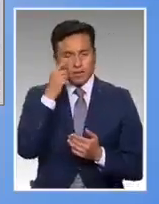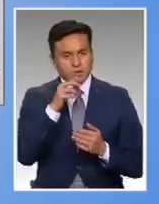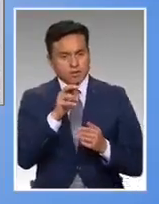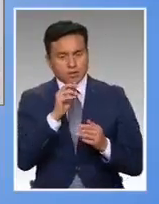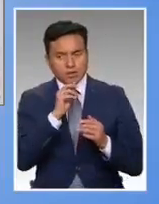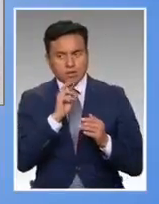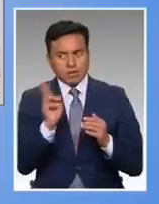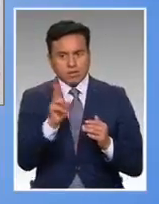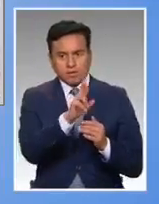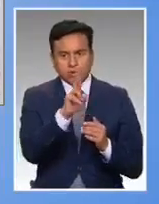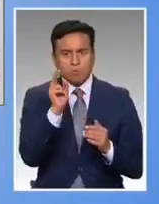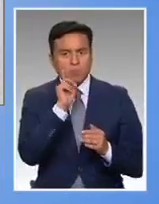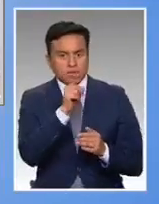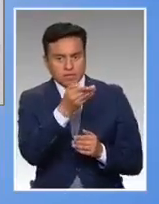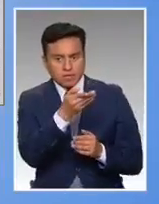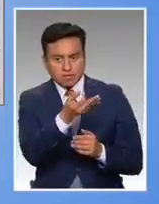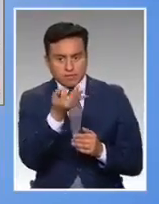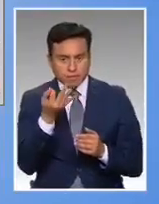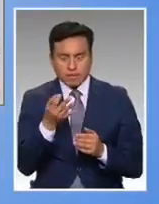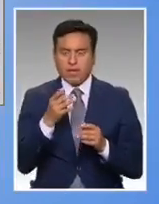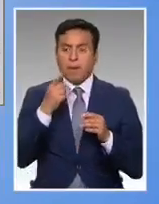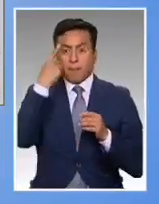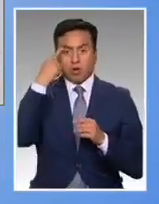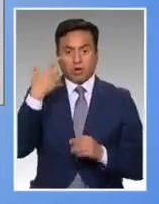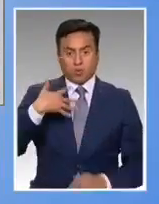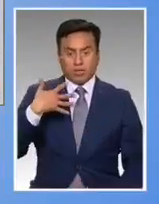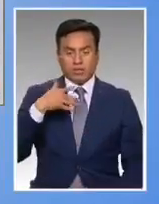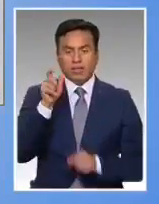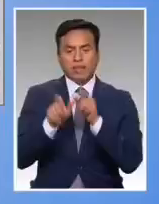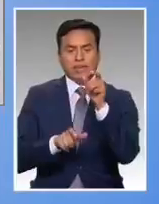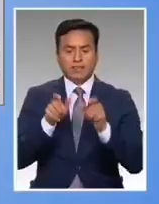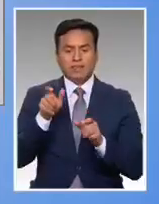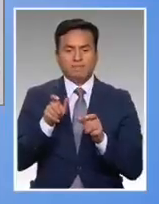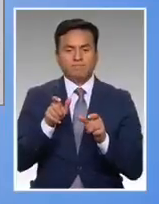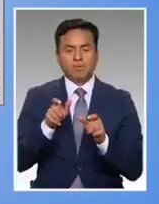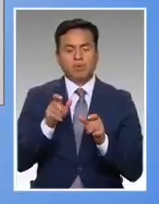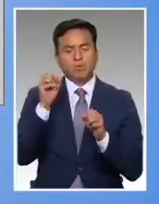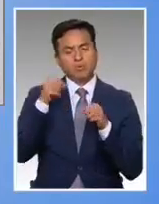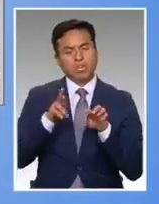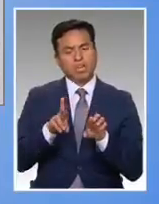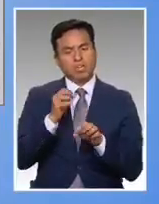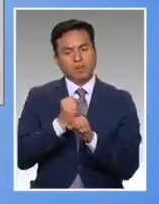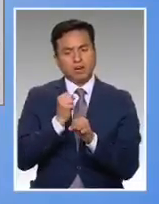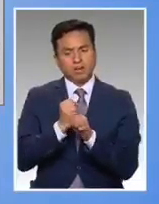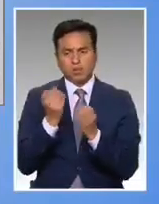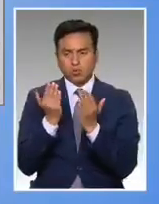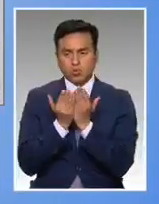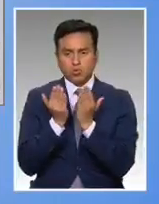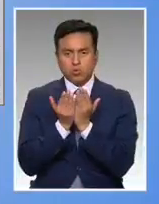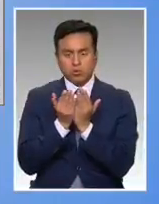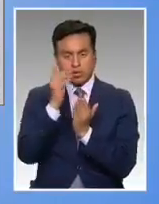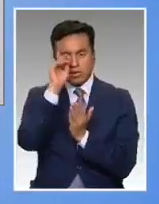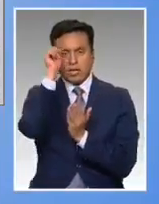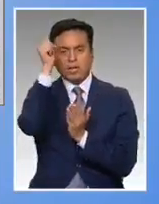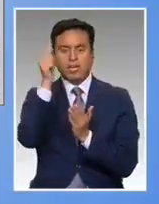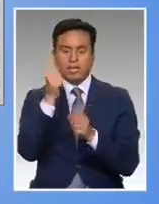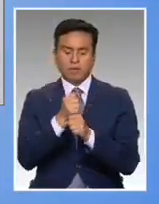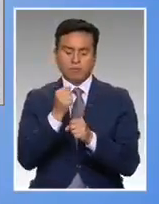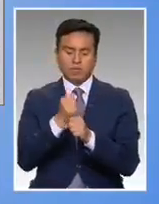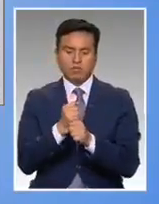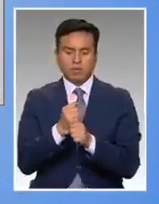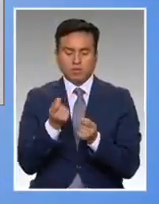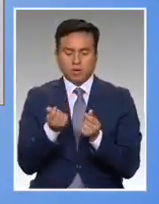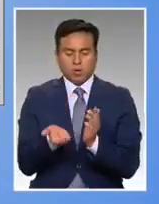candidato rezo sabe mentir pero lo importante es que la gente tenga la oportunidad de trabajar en lo que estudió y para eso que crear empleos que la economía